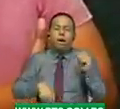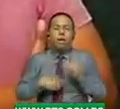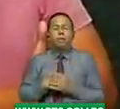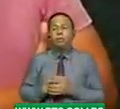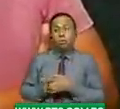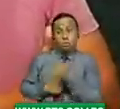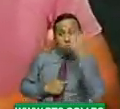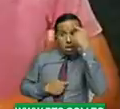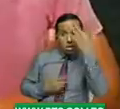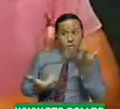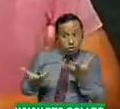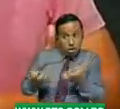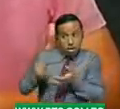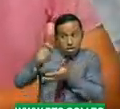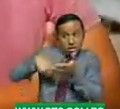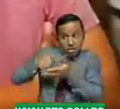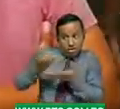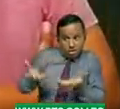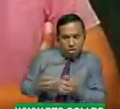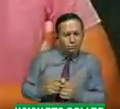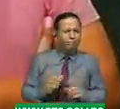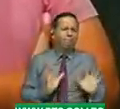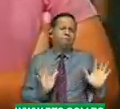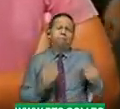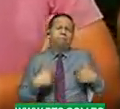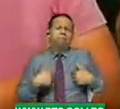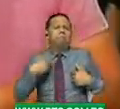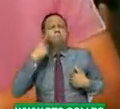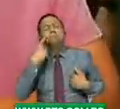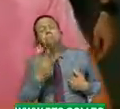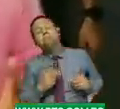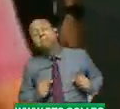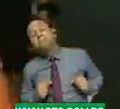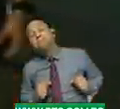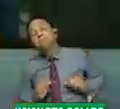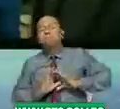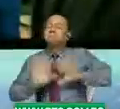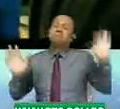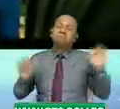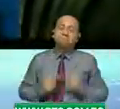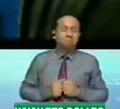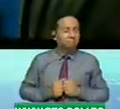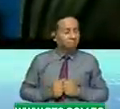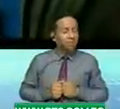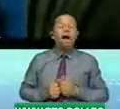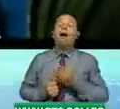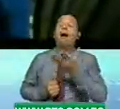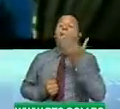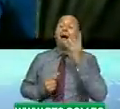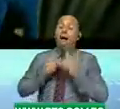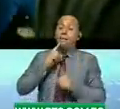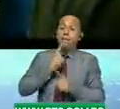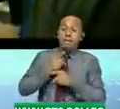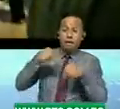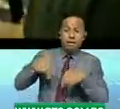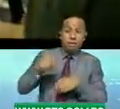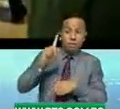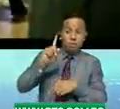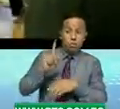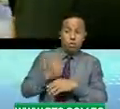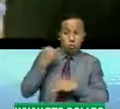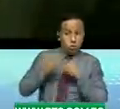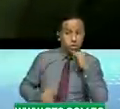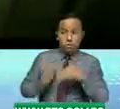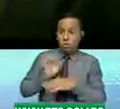esperanza de que al menos un autógrafo? No, solo verlo nomás. Solo verlo nomás, ya que será su último partido que gana aquí en Ecuador. ¿Y a los